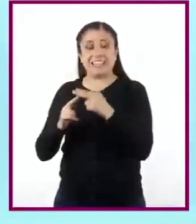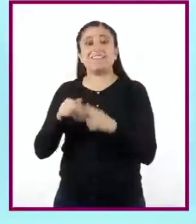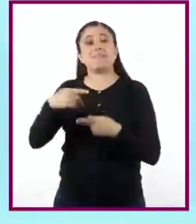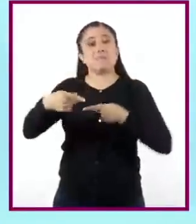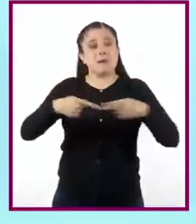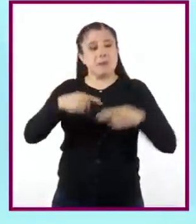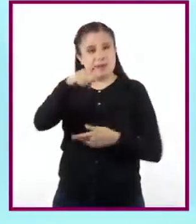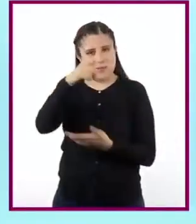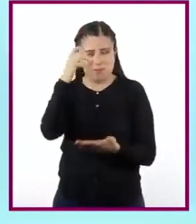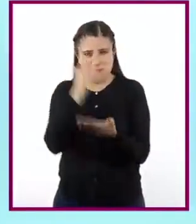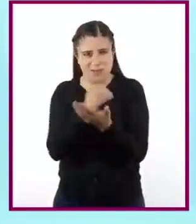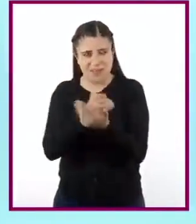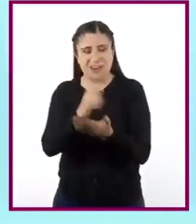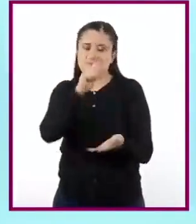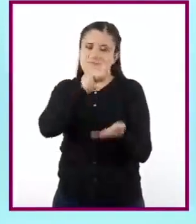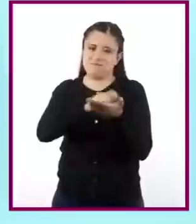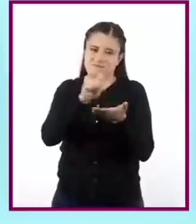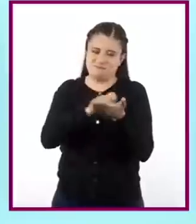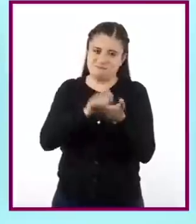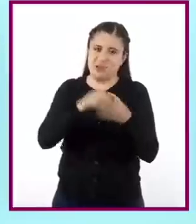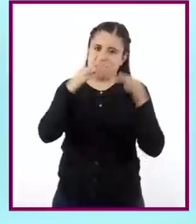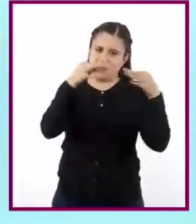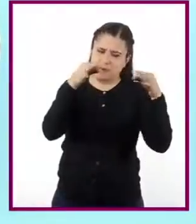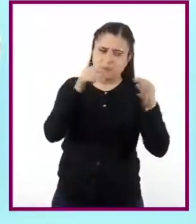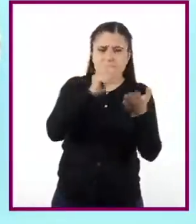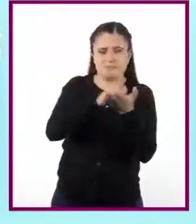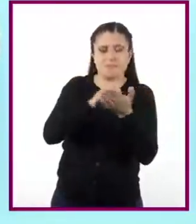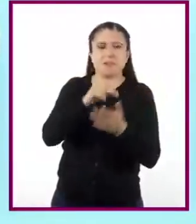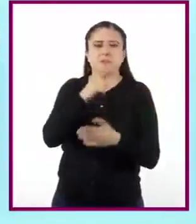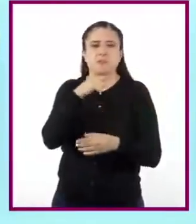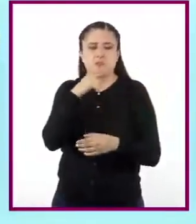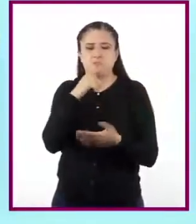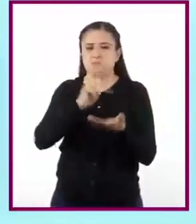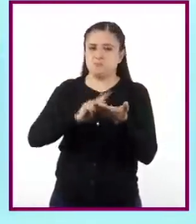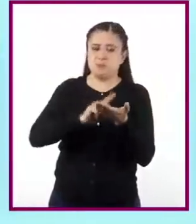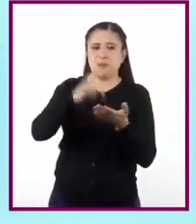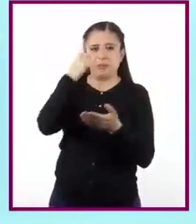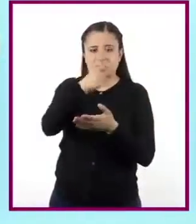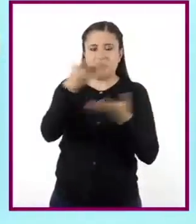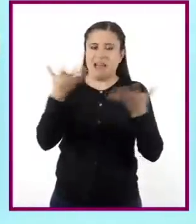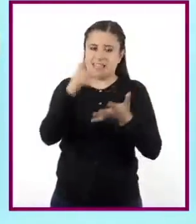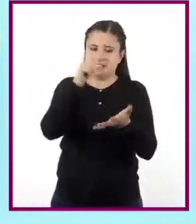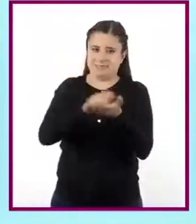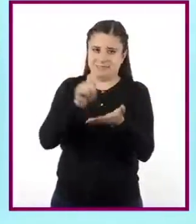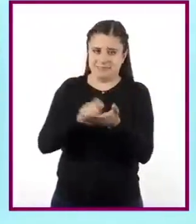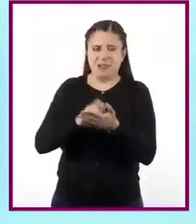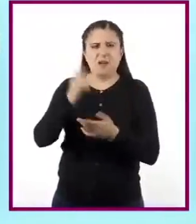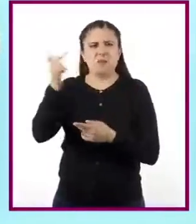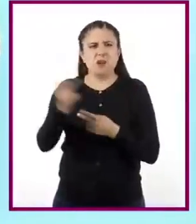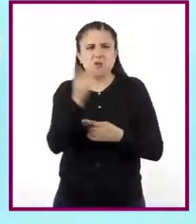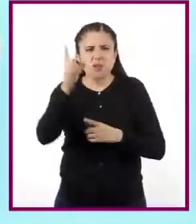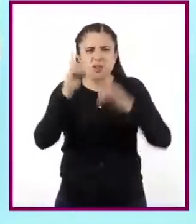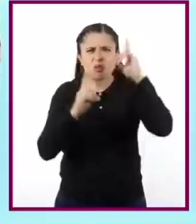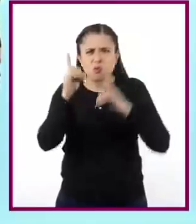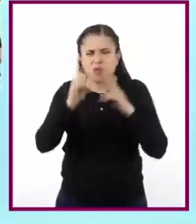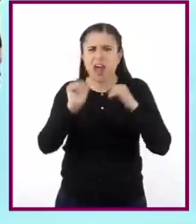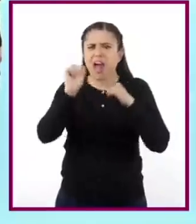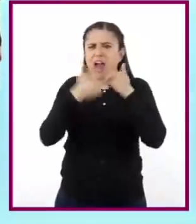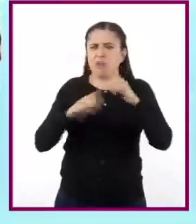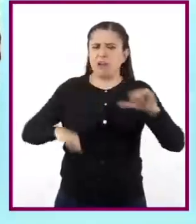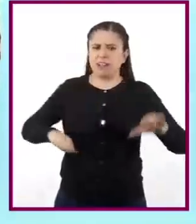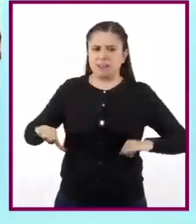preparen un cuaderno u hoja de papel y un lápiz o pluma para que realicen sus anotaciones, preguntas y